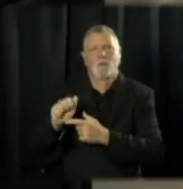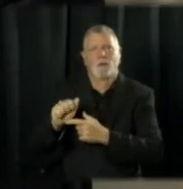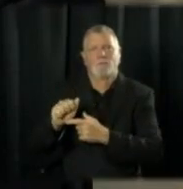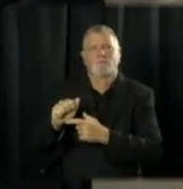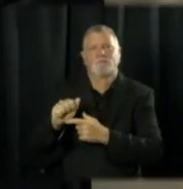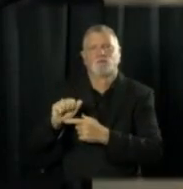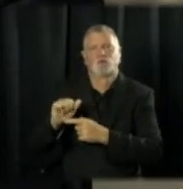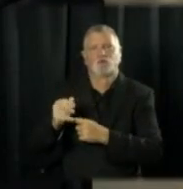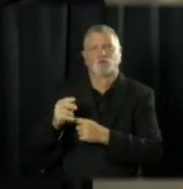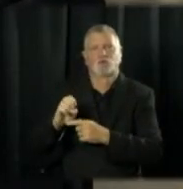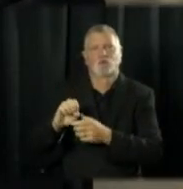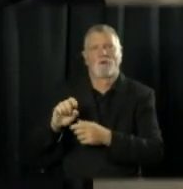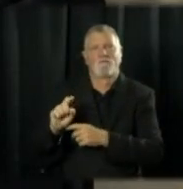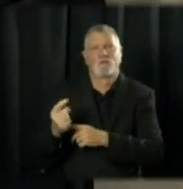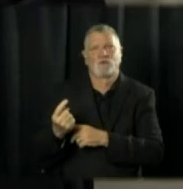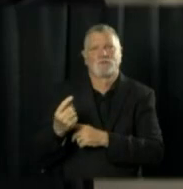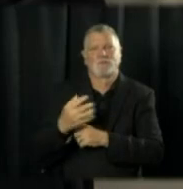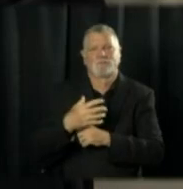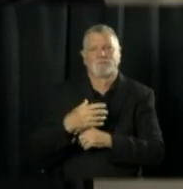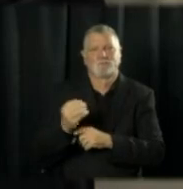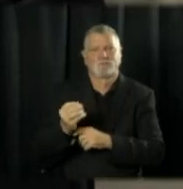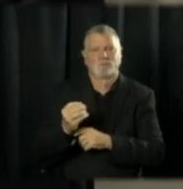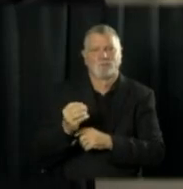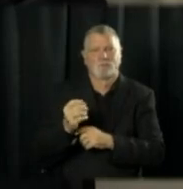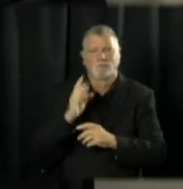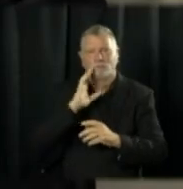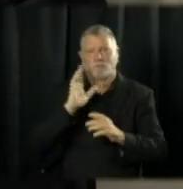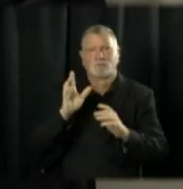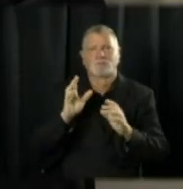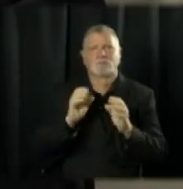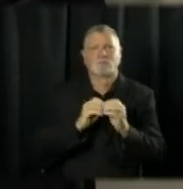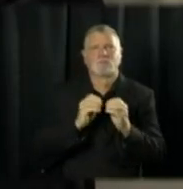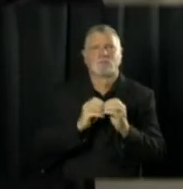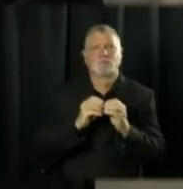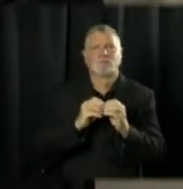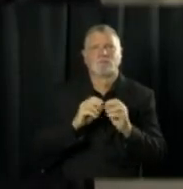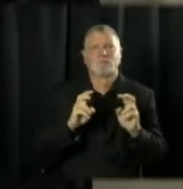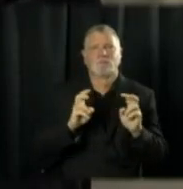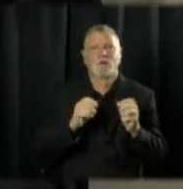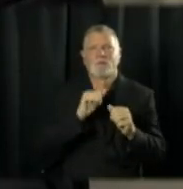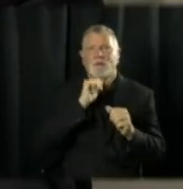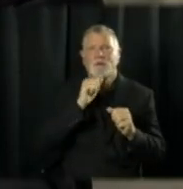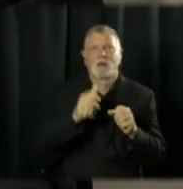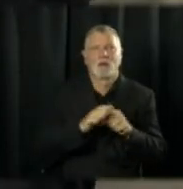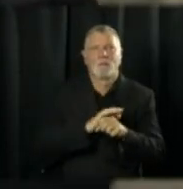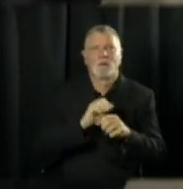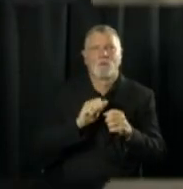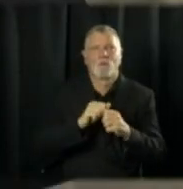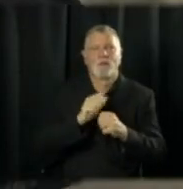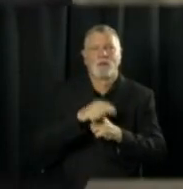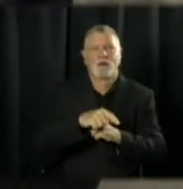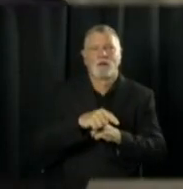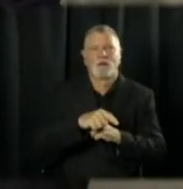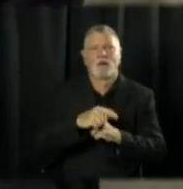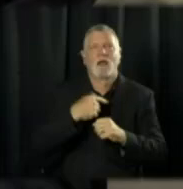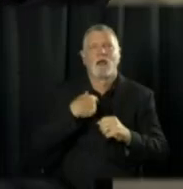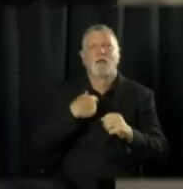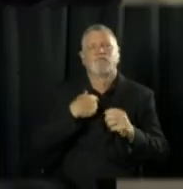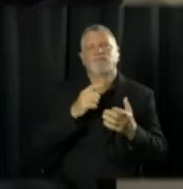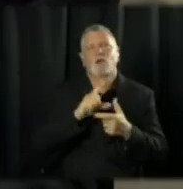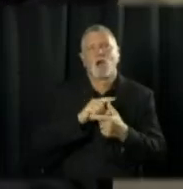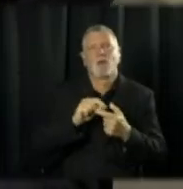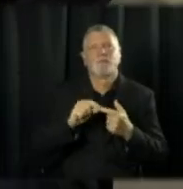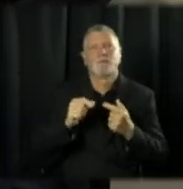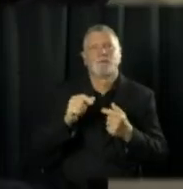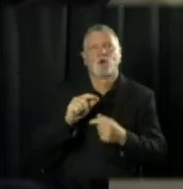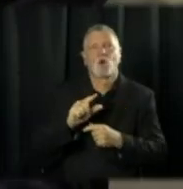Luma pueda entrar en su rol. Y también hay algunos puntos que no se han completado. Siempre